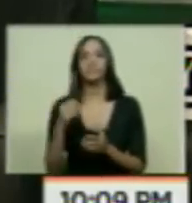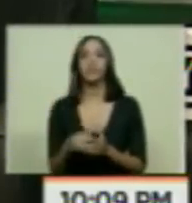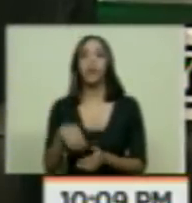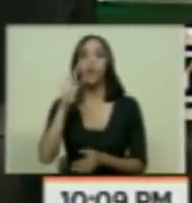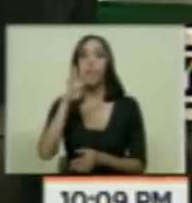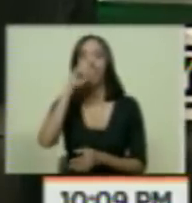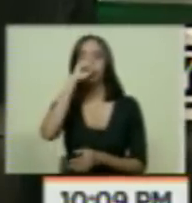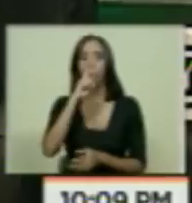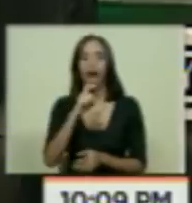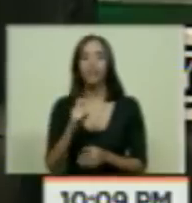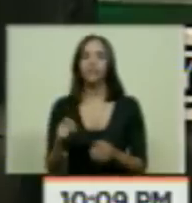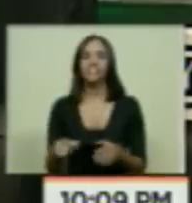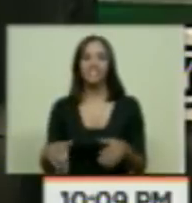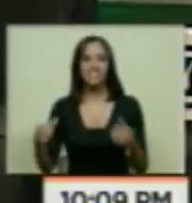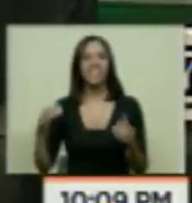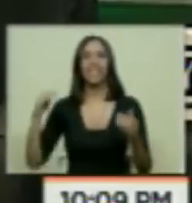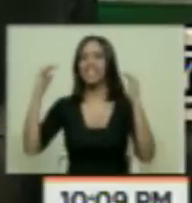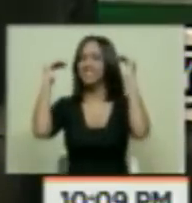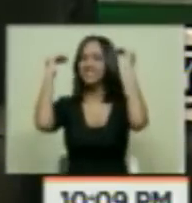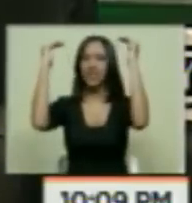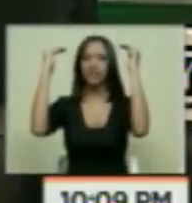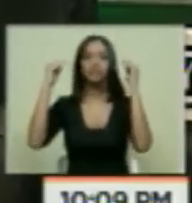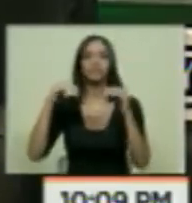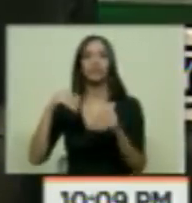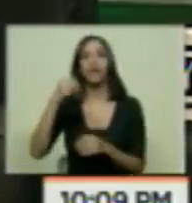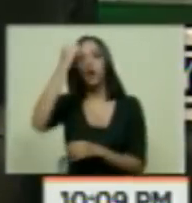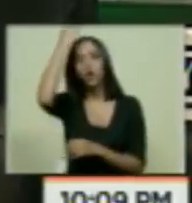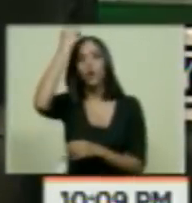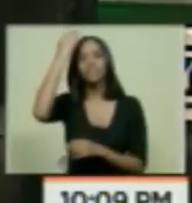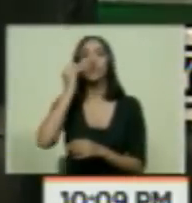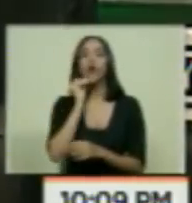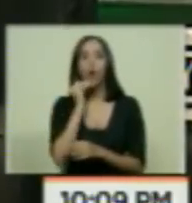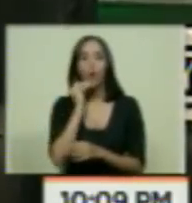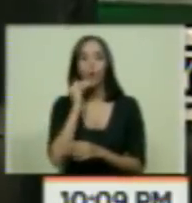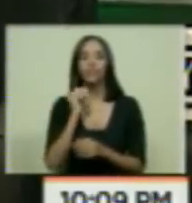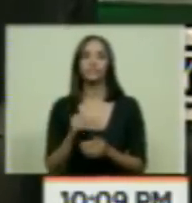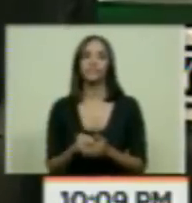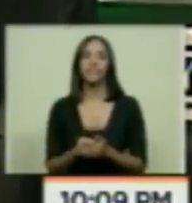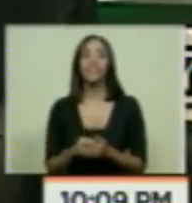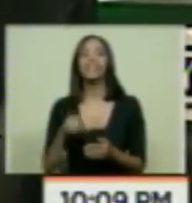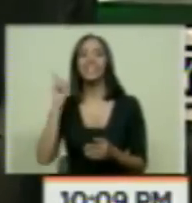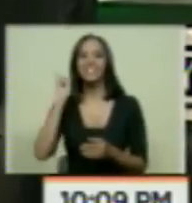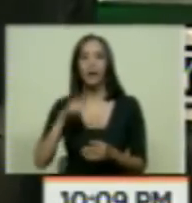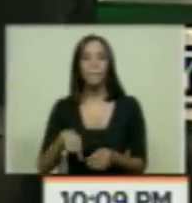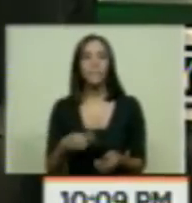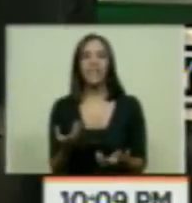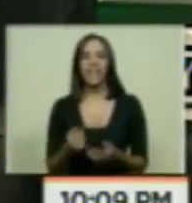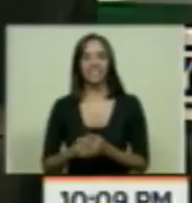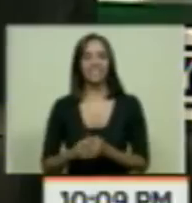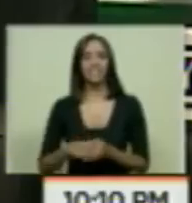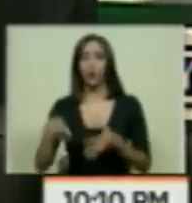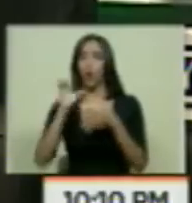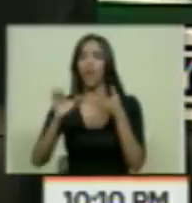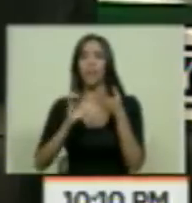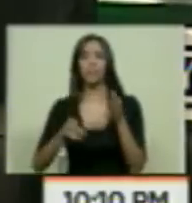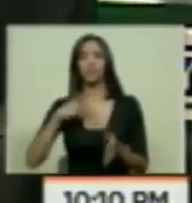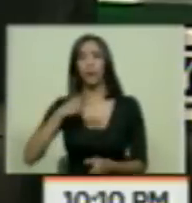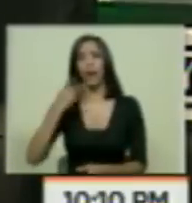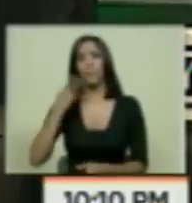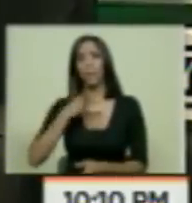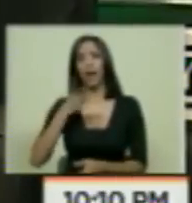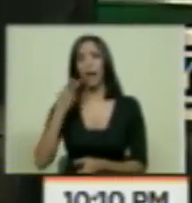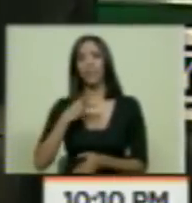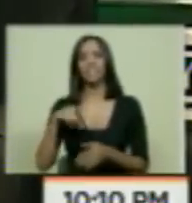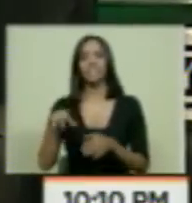compañero, del gigante Robert Serra, ese personaje que también, bueno, se valió de las herramientas discursivas, aprendió, bebió